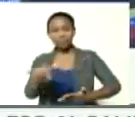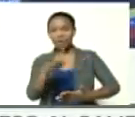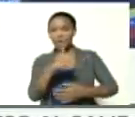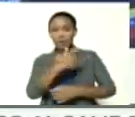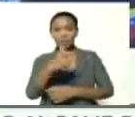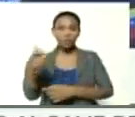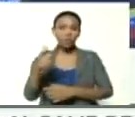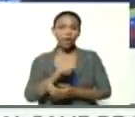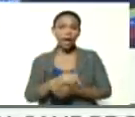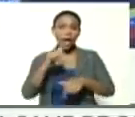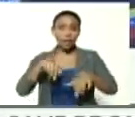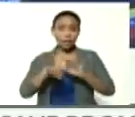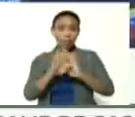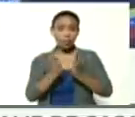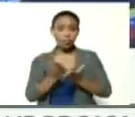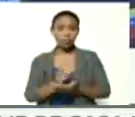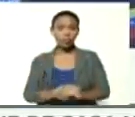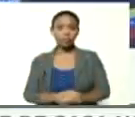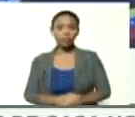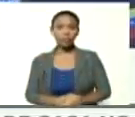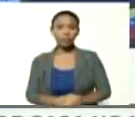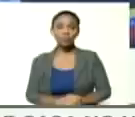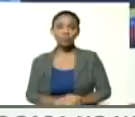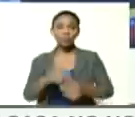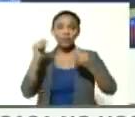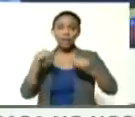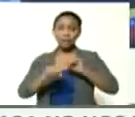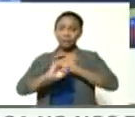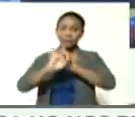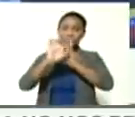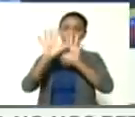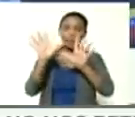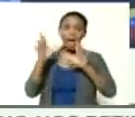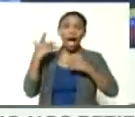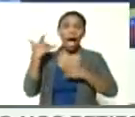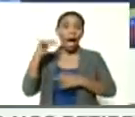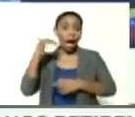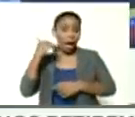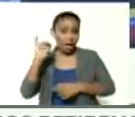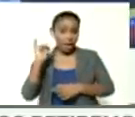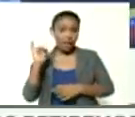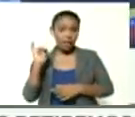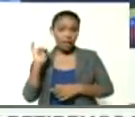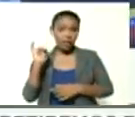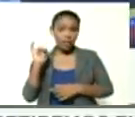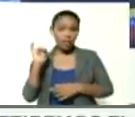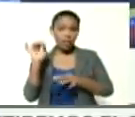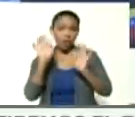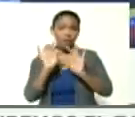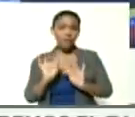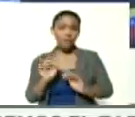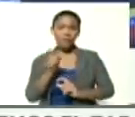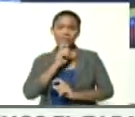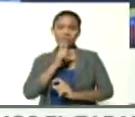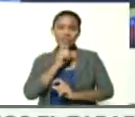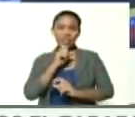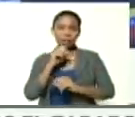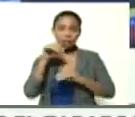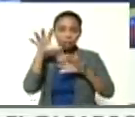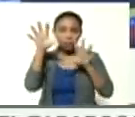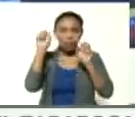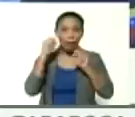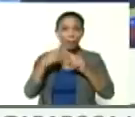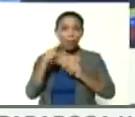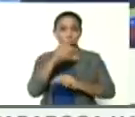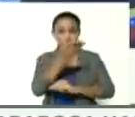familias en este mundo. Y aquí claramente, incluso hay una parte que Es difícil entenderla, pero solo para que lo